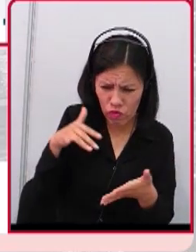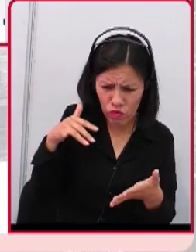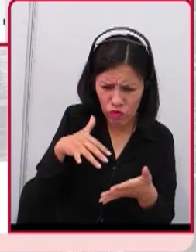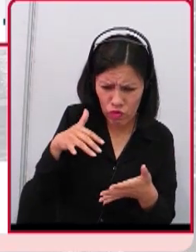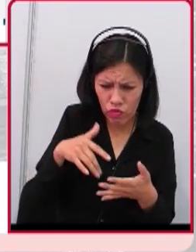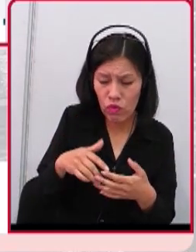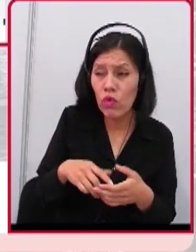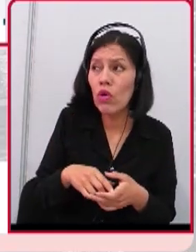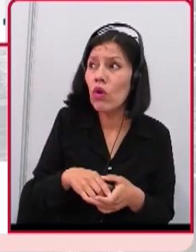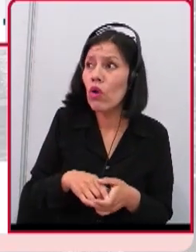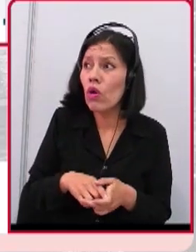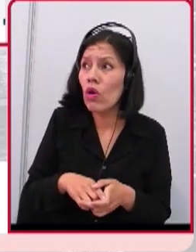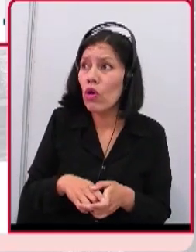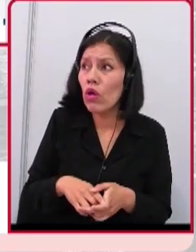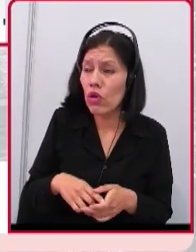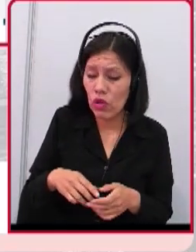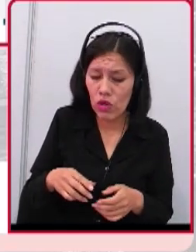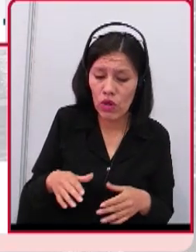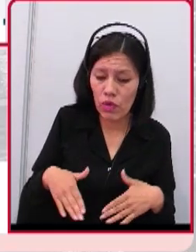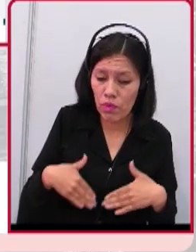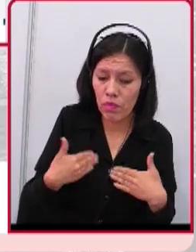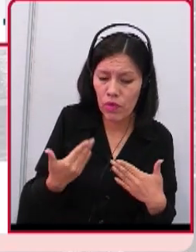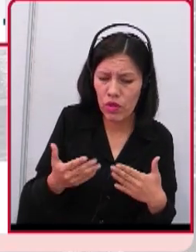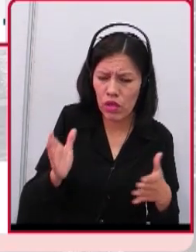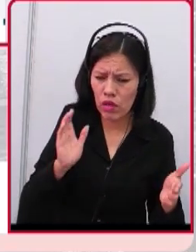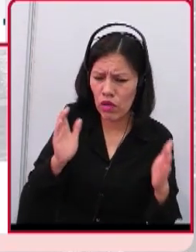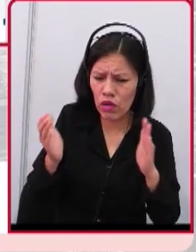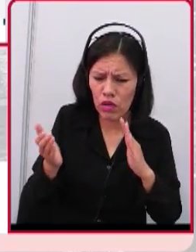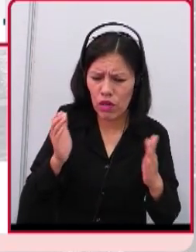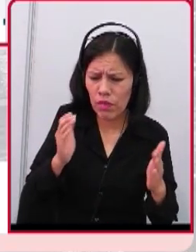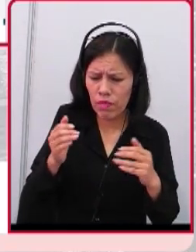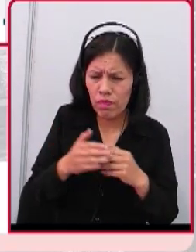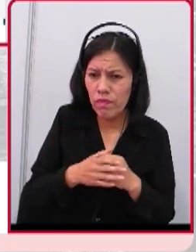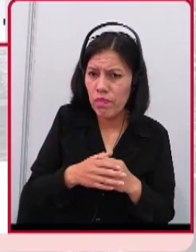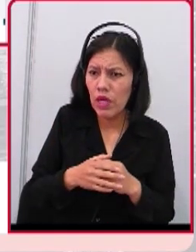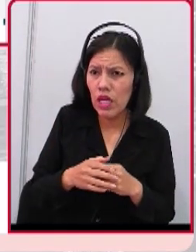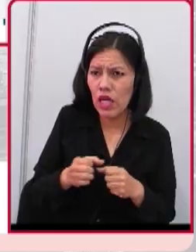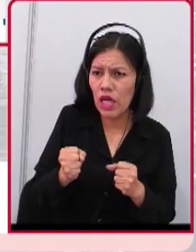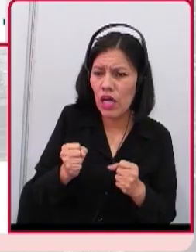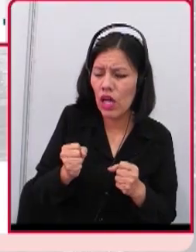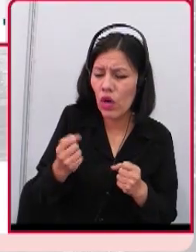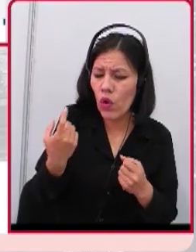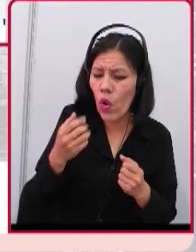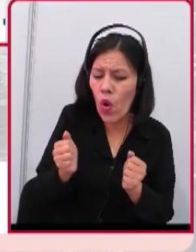nosotros tenemos, hacer la comparación directamente con el último